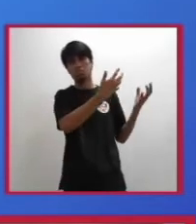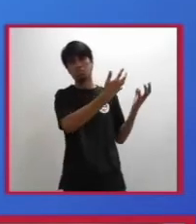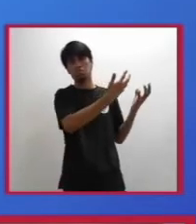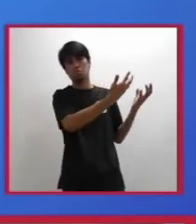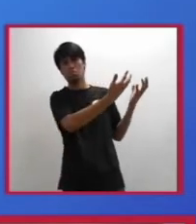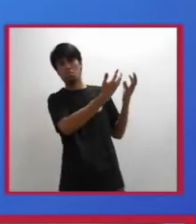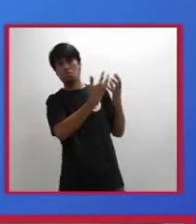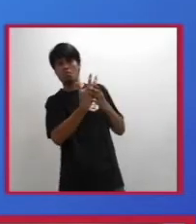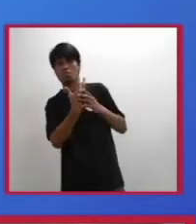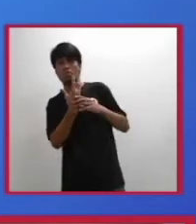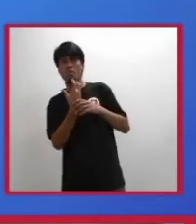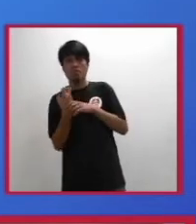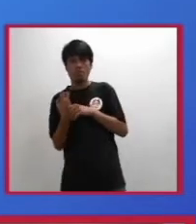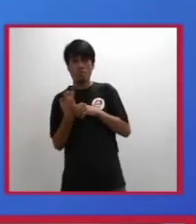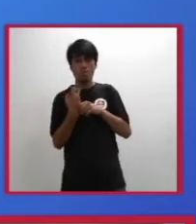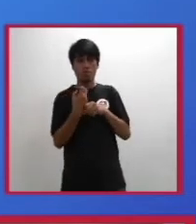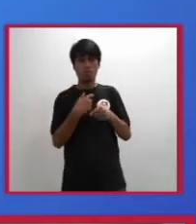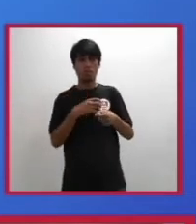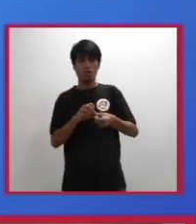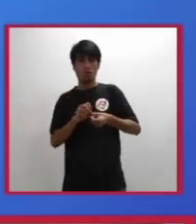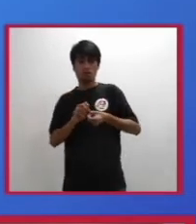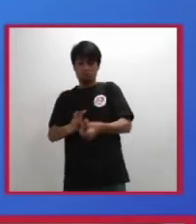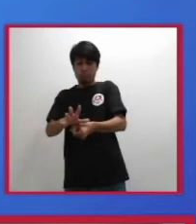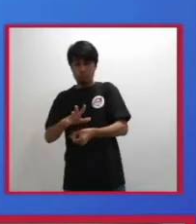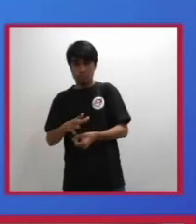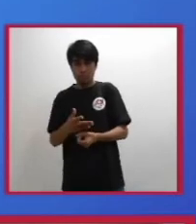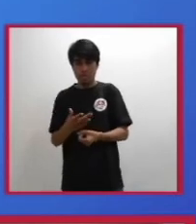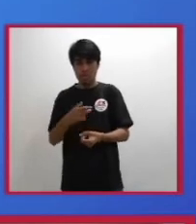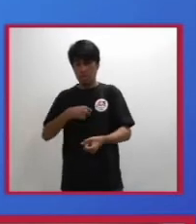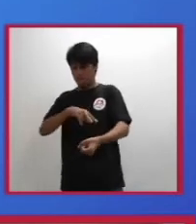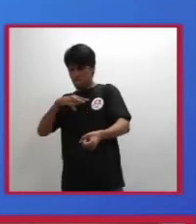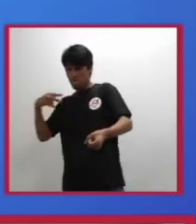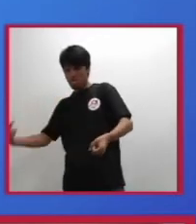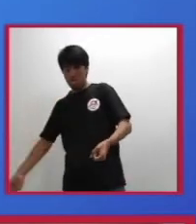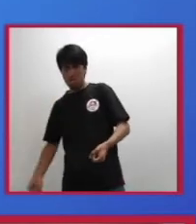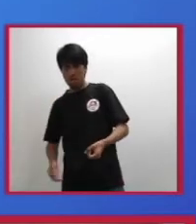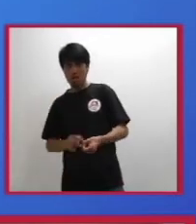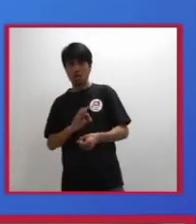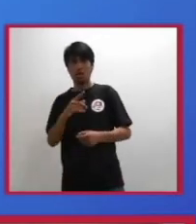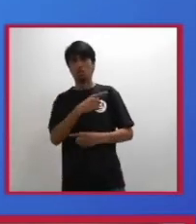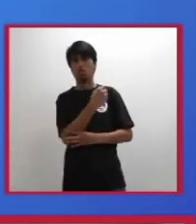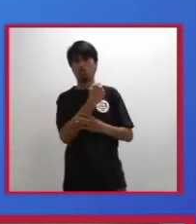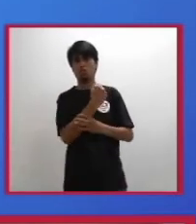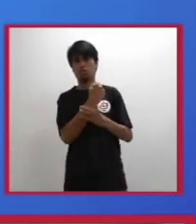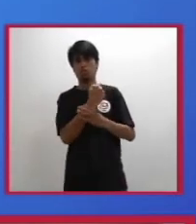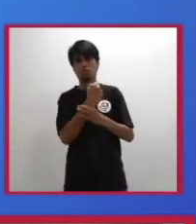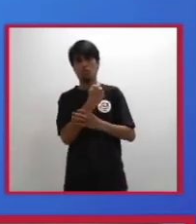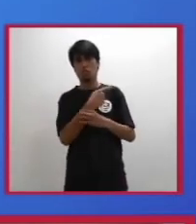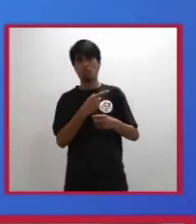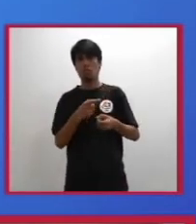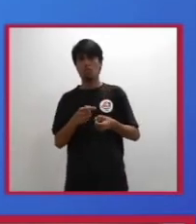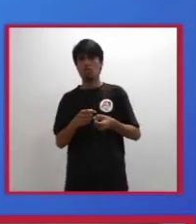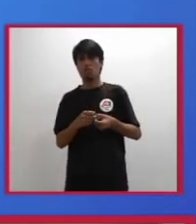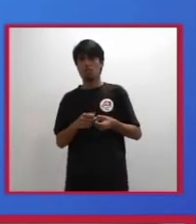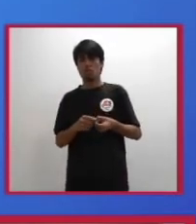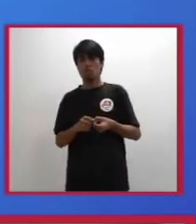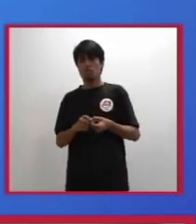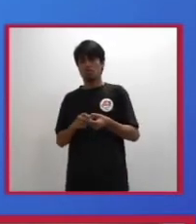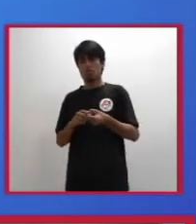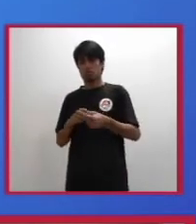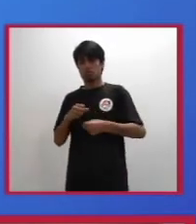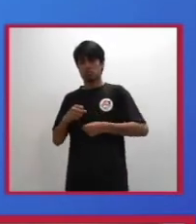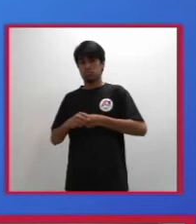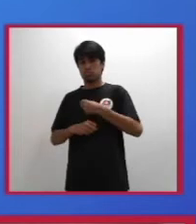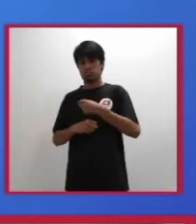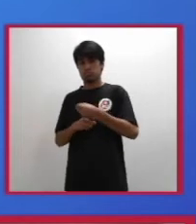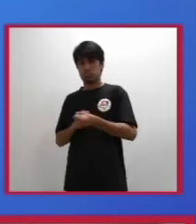sé, absorba aire o de repente algún trabajo de motor y salga con mayor impulso, y eso puede ser